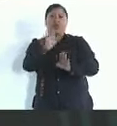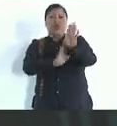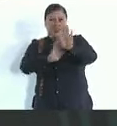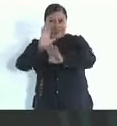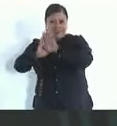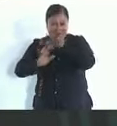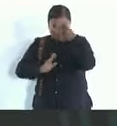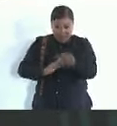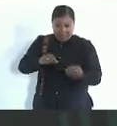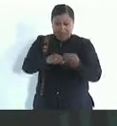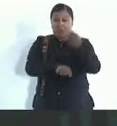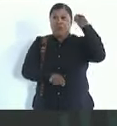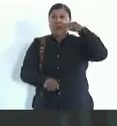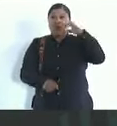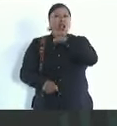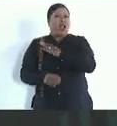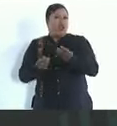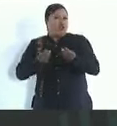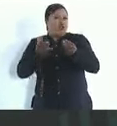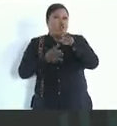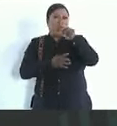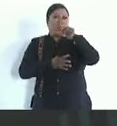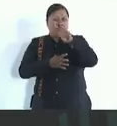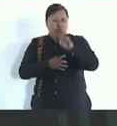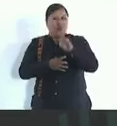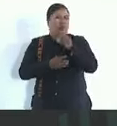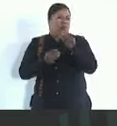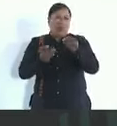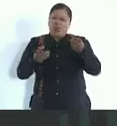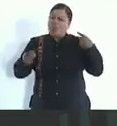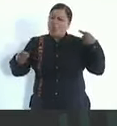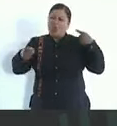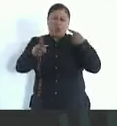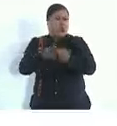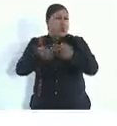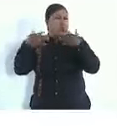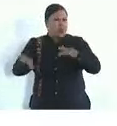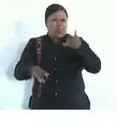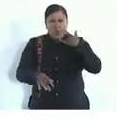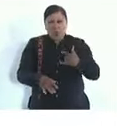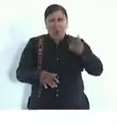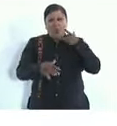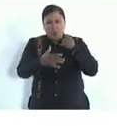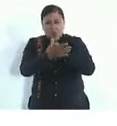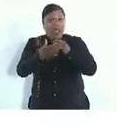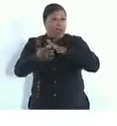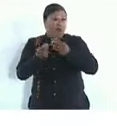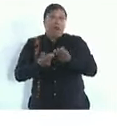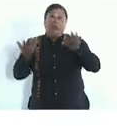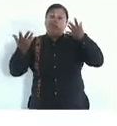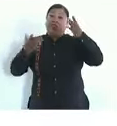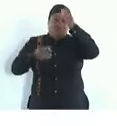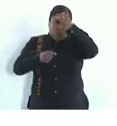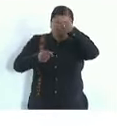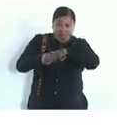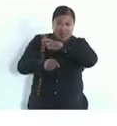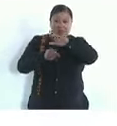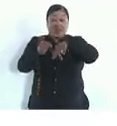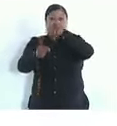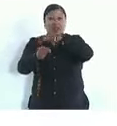Oaxaca ha enfrentado retos importantes a lo largo de su historia, con toda su riqueza cultural y natural, pues vivió